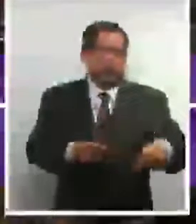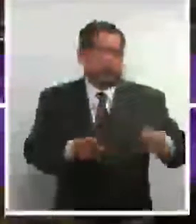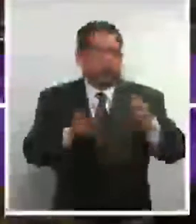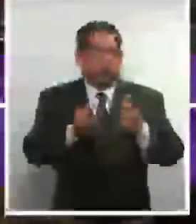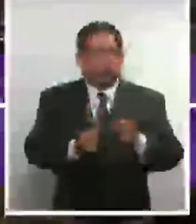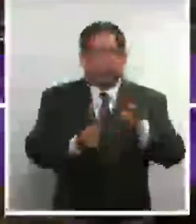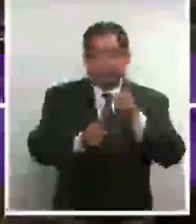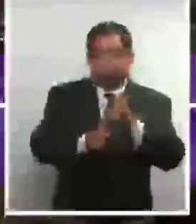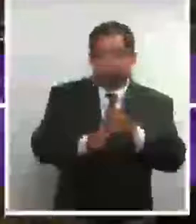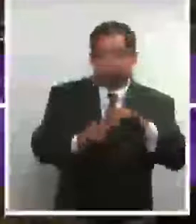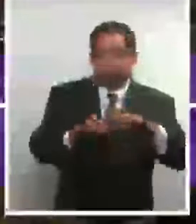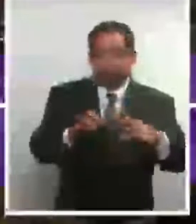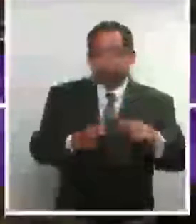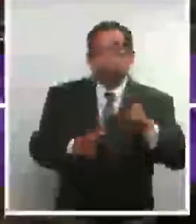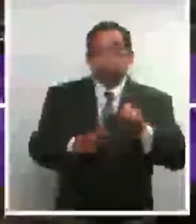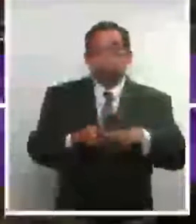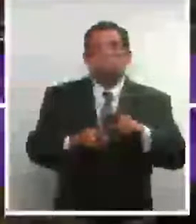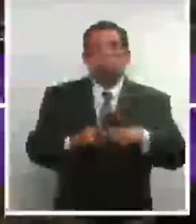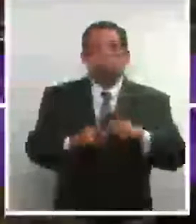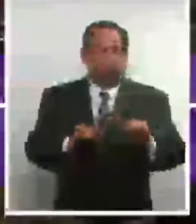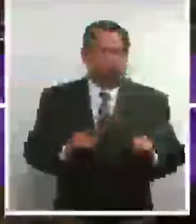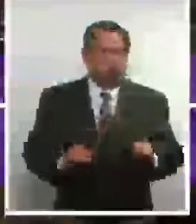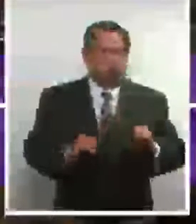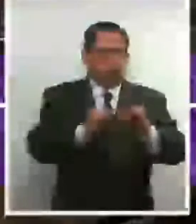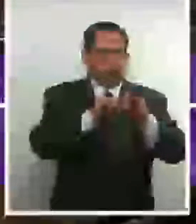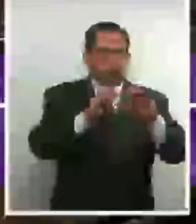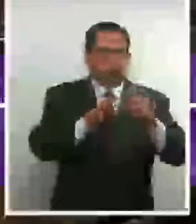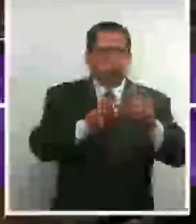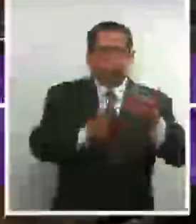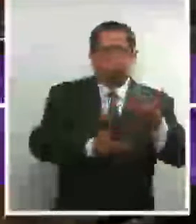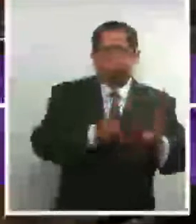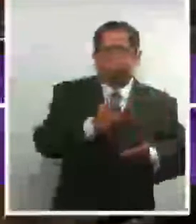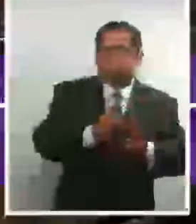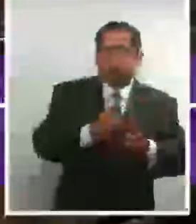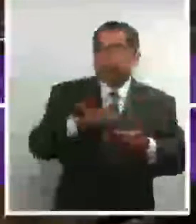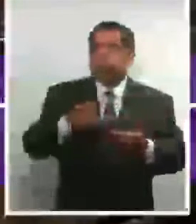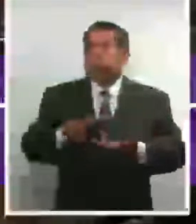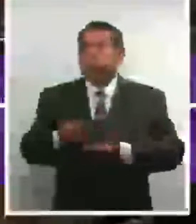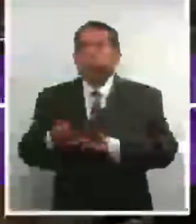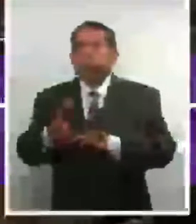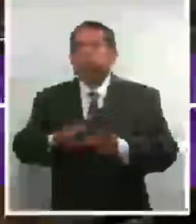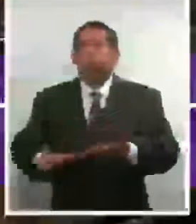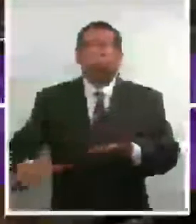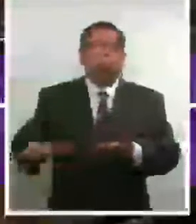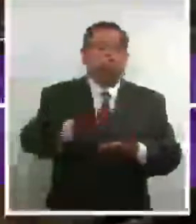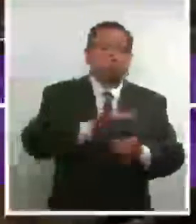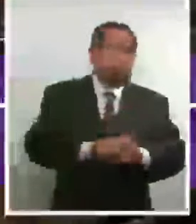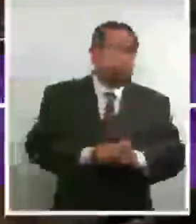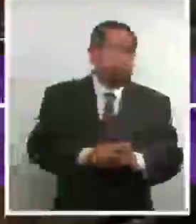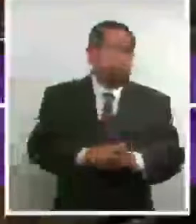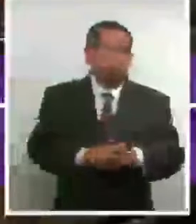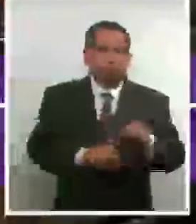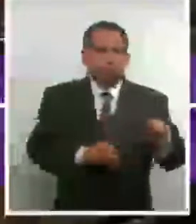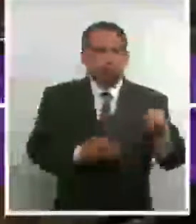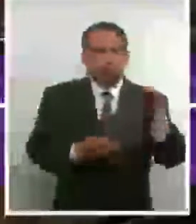seguridad pública son instituciones al servicio de la sociedad. Se